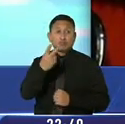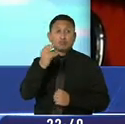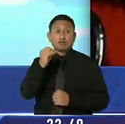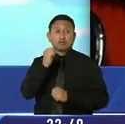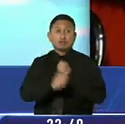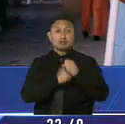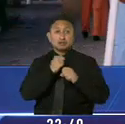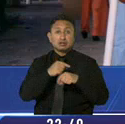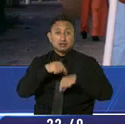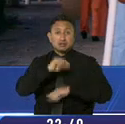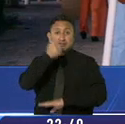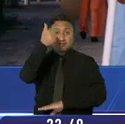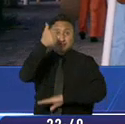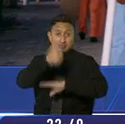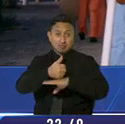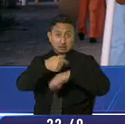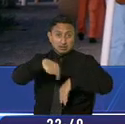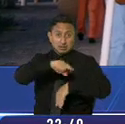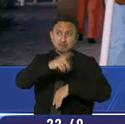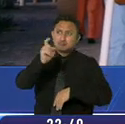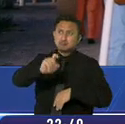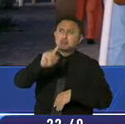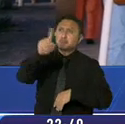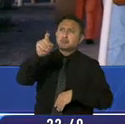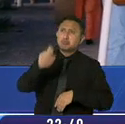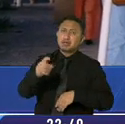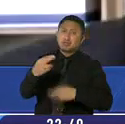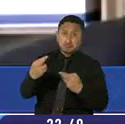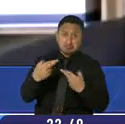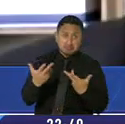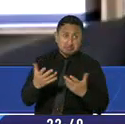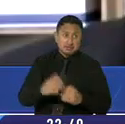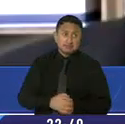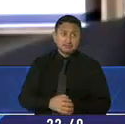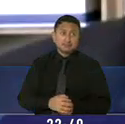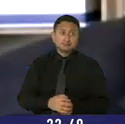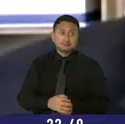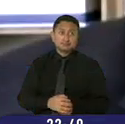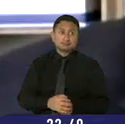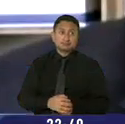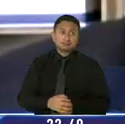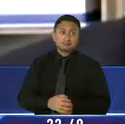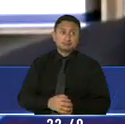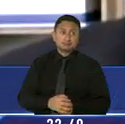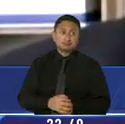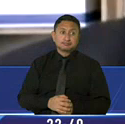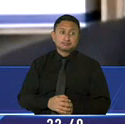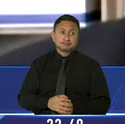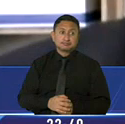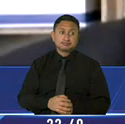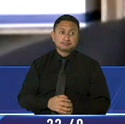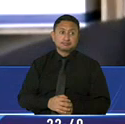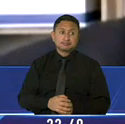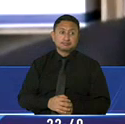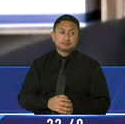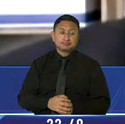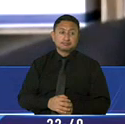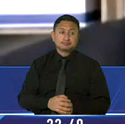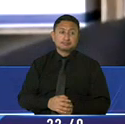Grande a exigir respuestas, pero nadie la escuchaba. Estuvo todo el tiempo haciendo